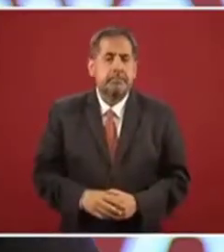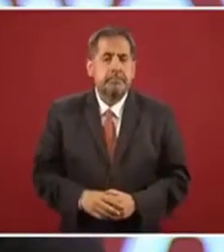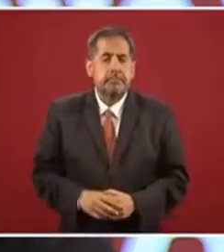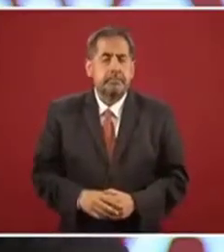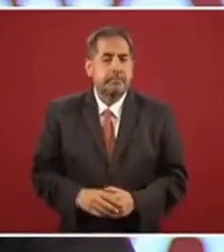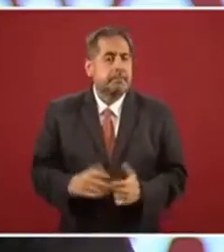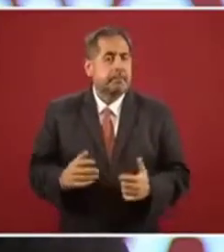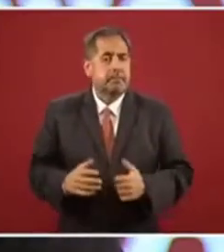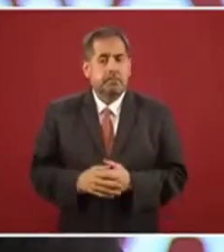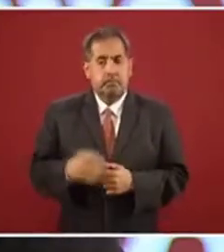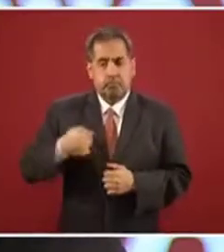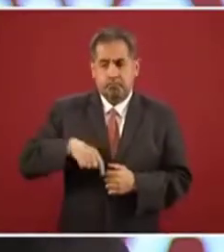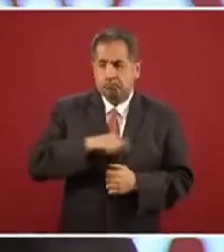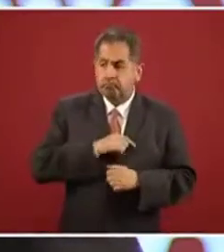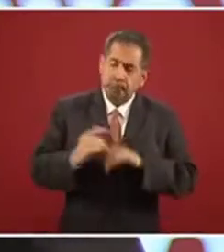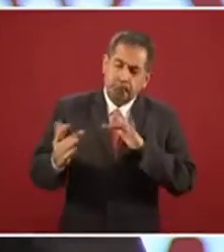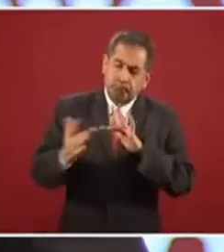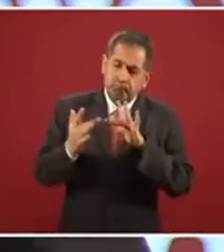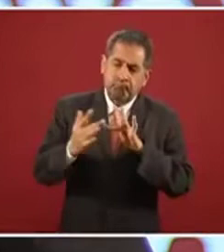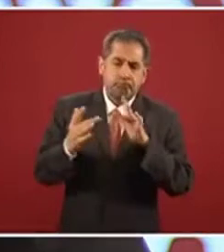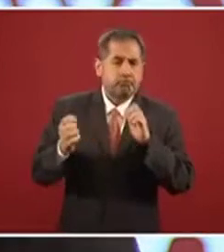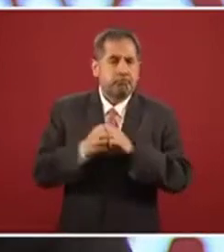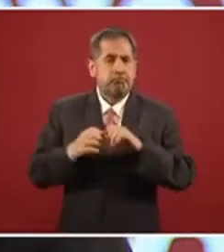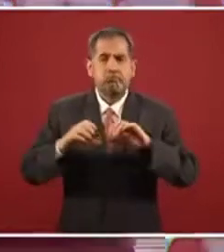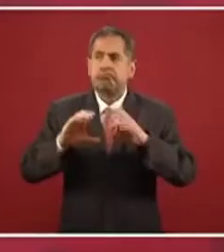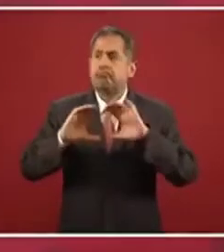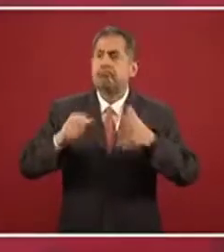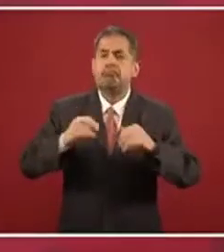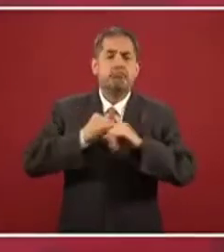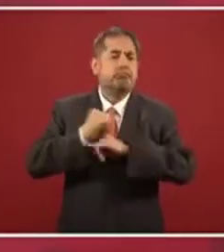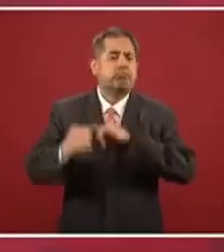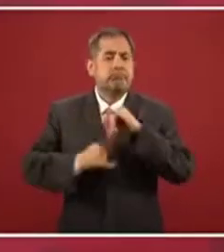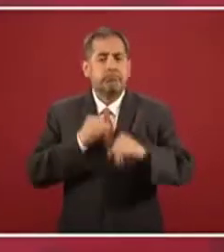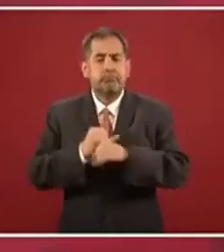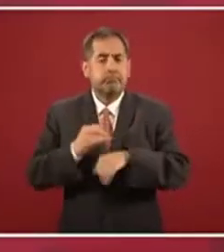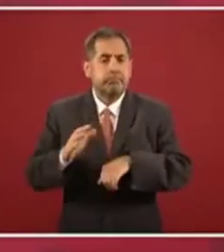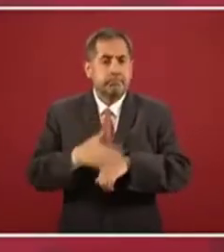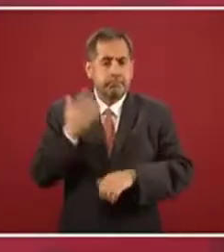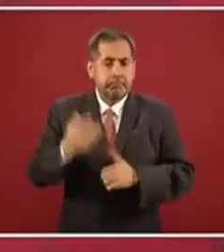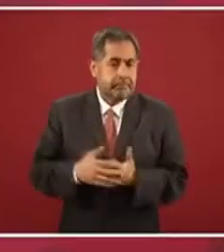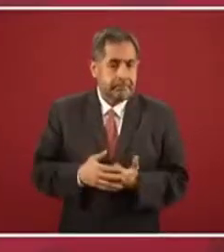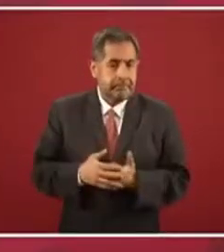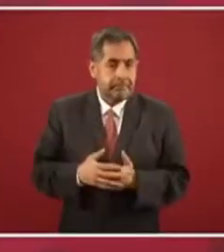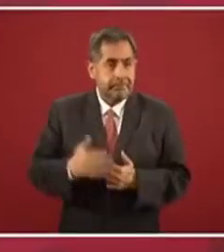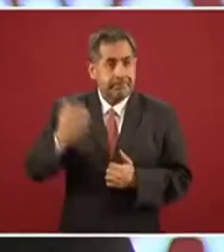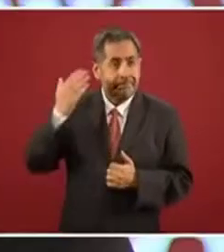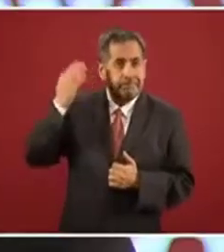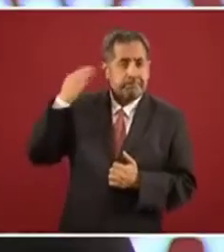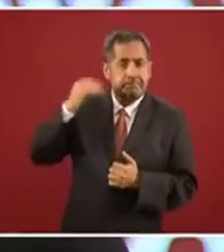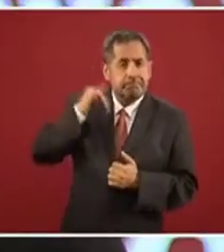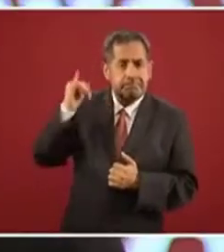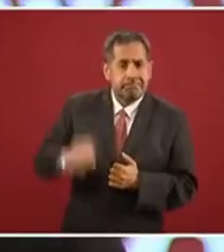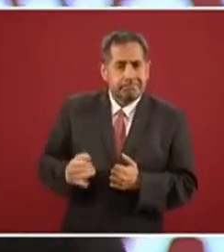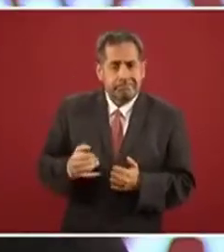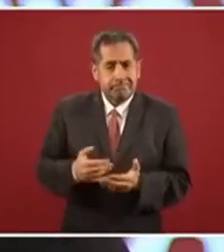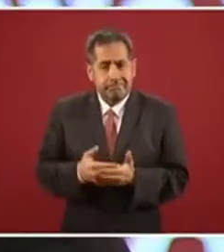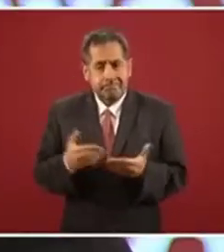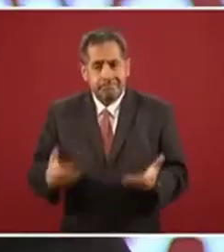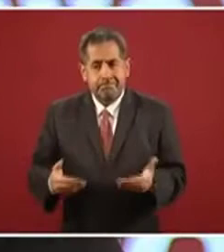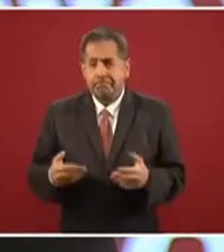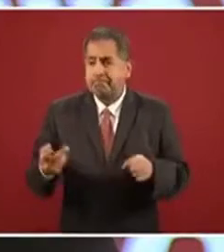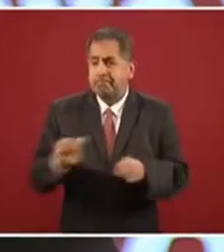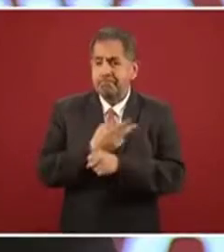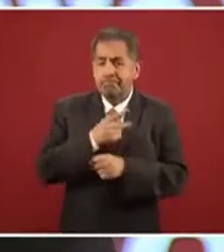Estamos estableciendo conexión con toda la comunidad internacional porque ni aún en los peores momentos de los